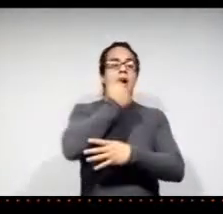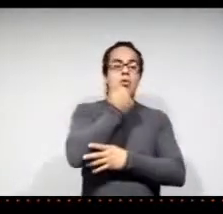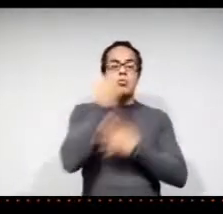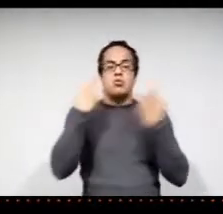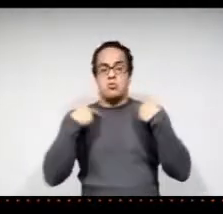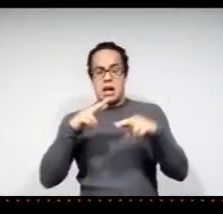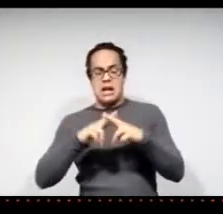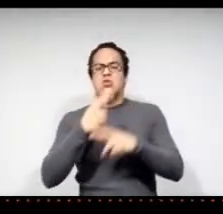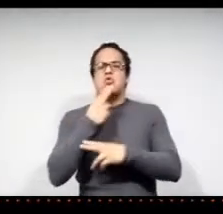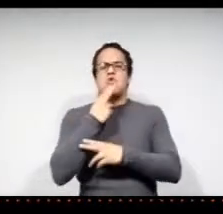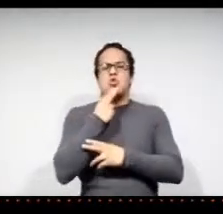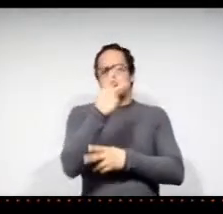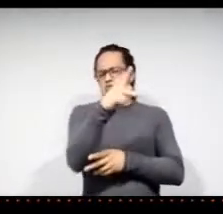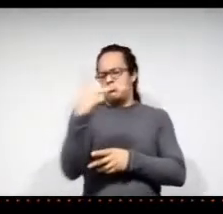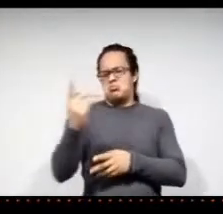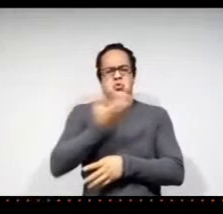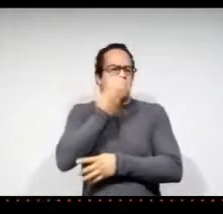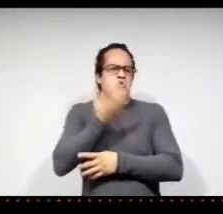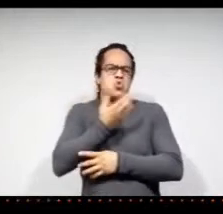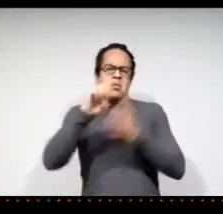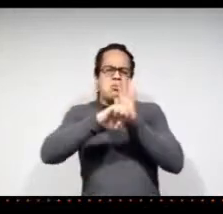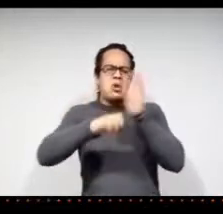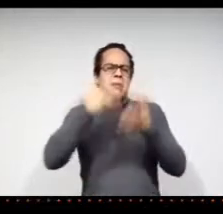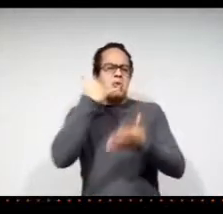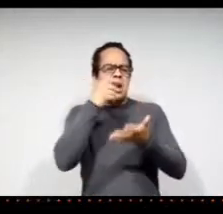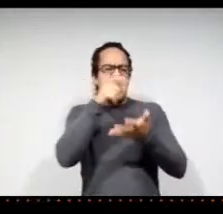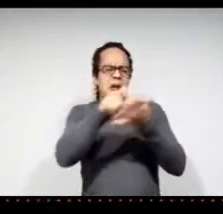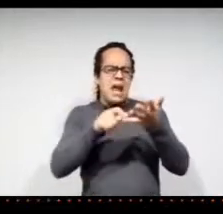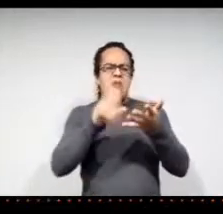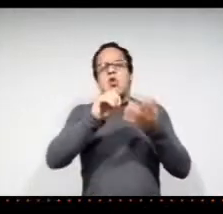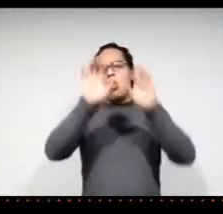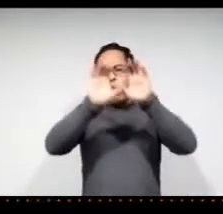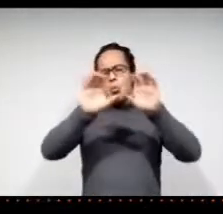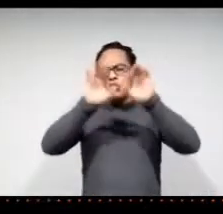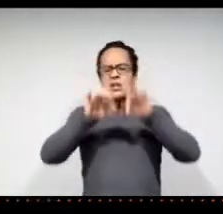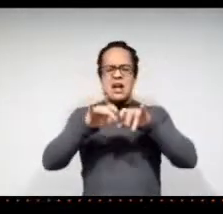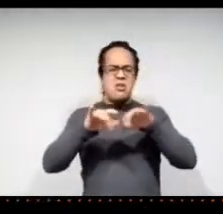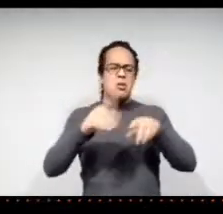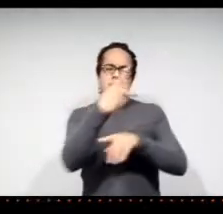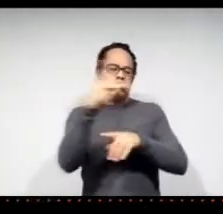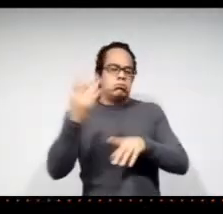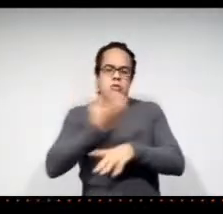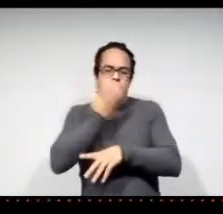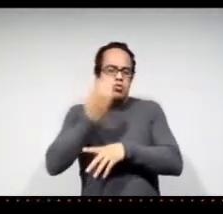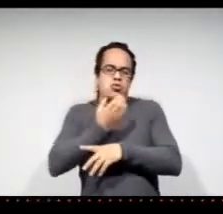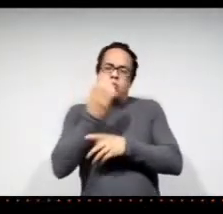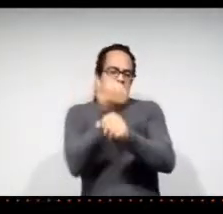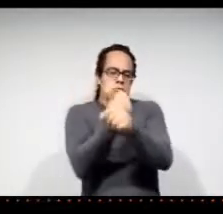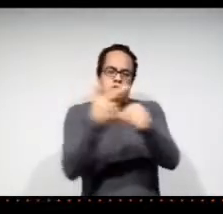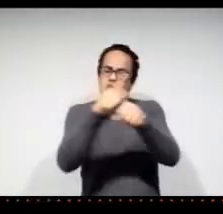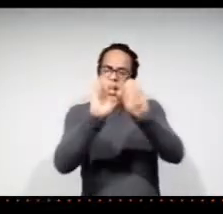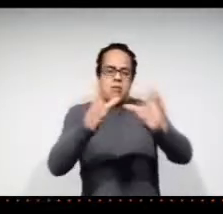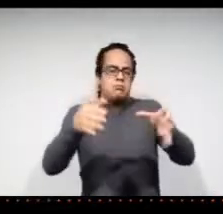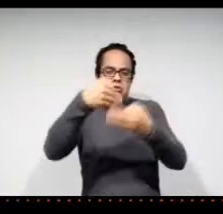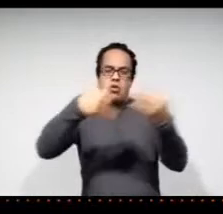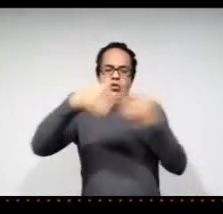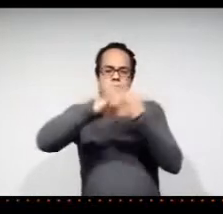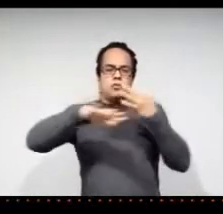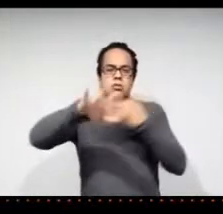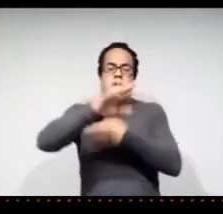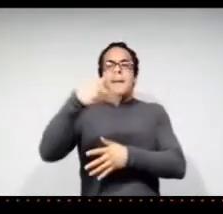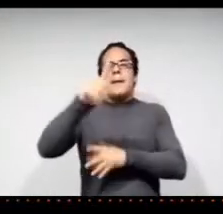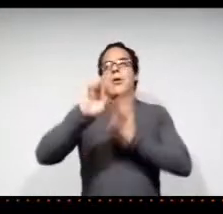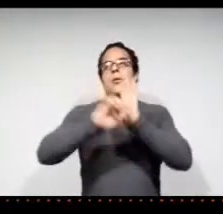utilizan en su vida cotidiana algún dispositivo digital como parte de la sociedad en la que vivimos. Entonces, si